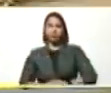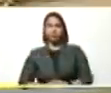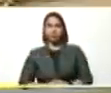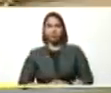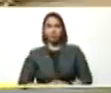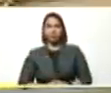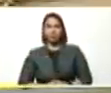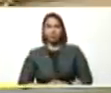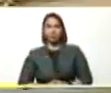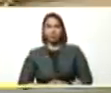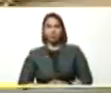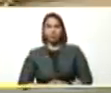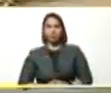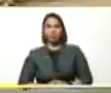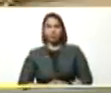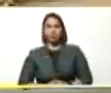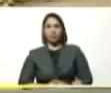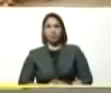Y hoy,